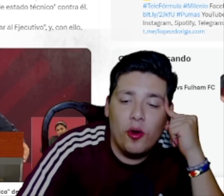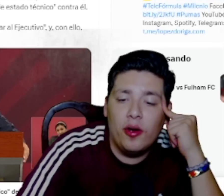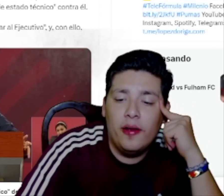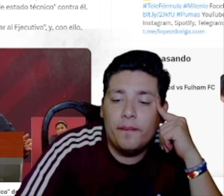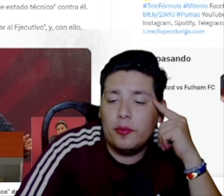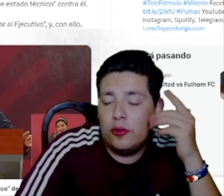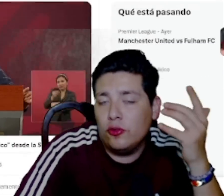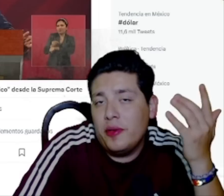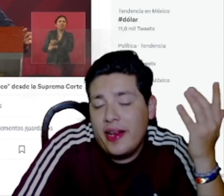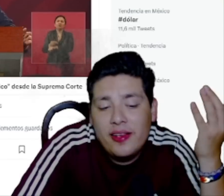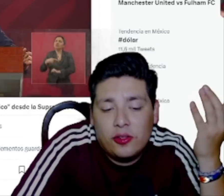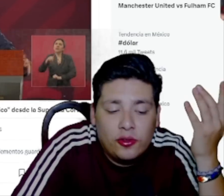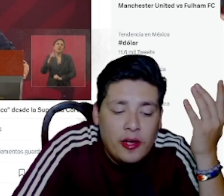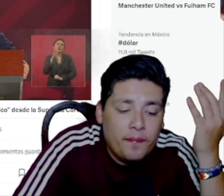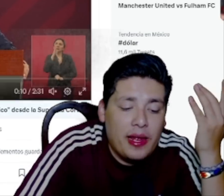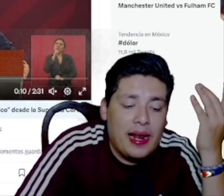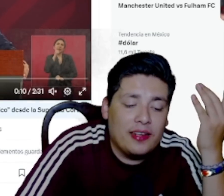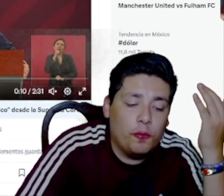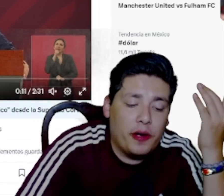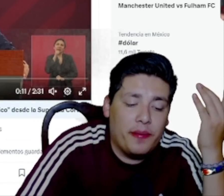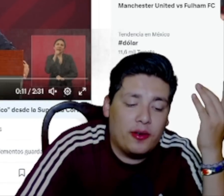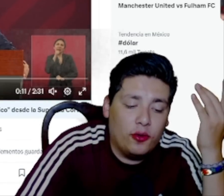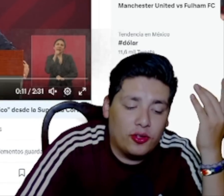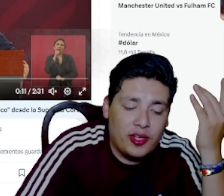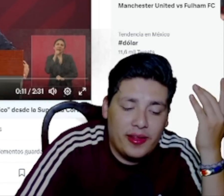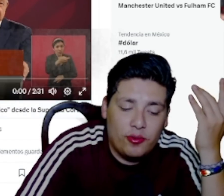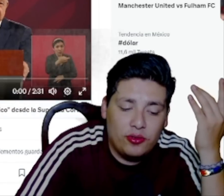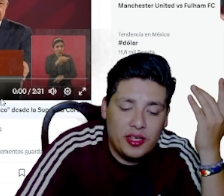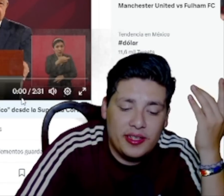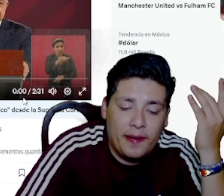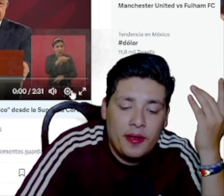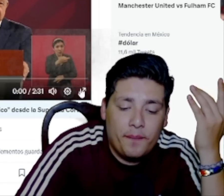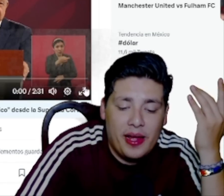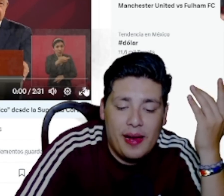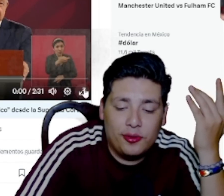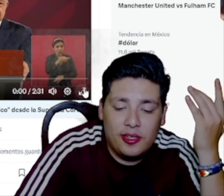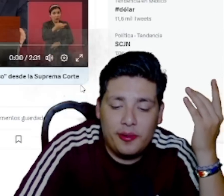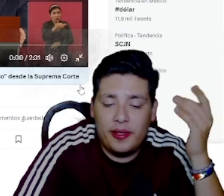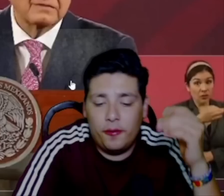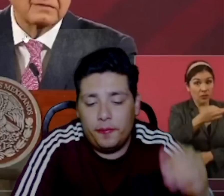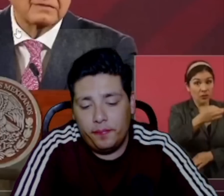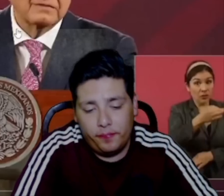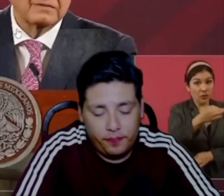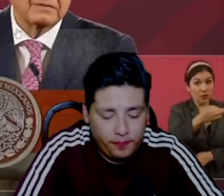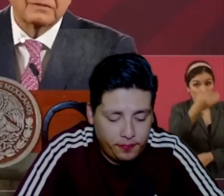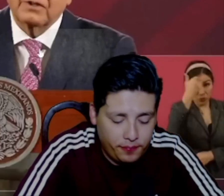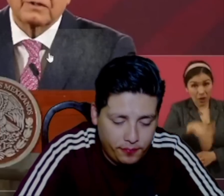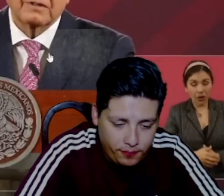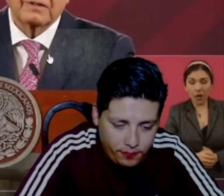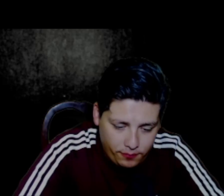impulsado por pues los ministros de la Suprema Corte de Justicia. Veamos el video.